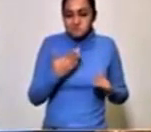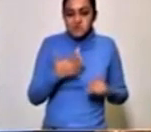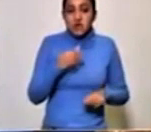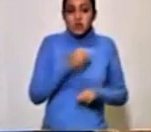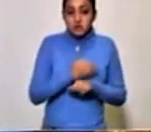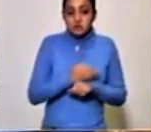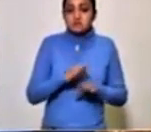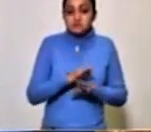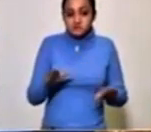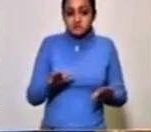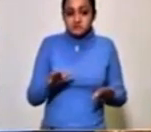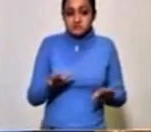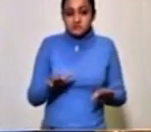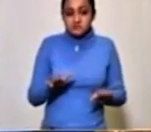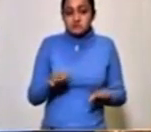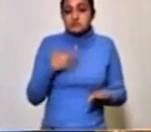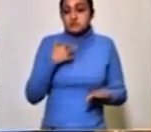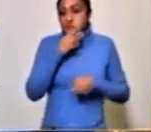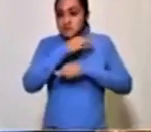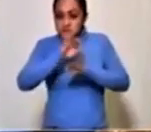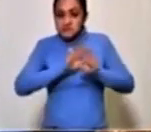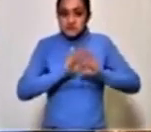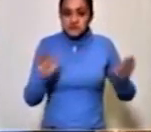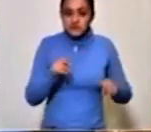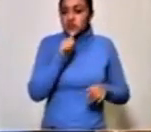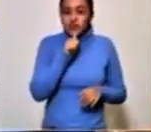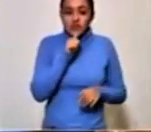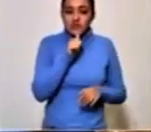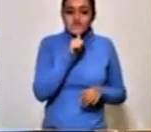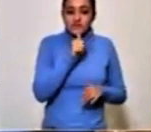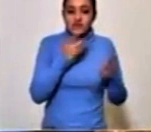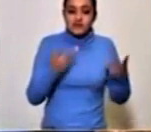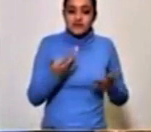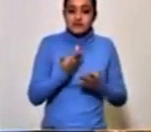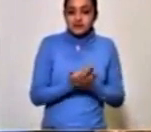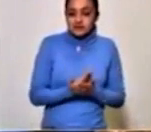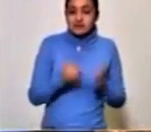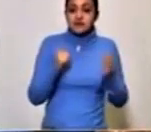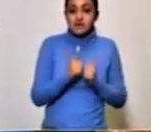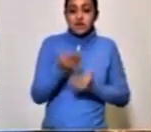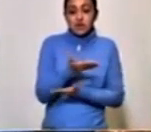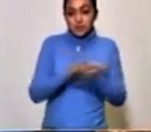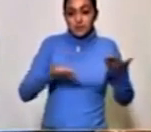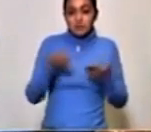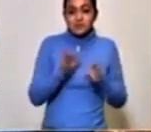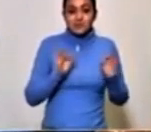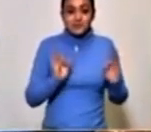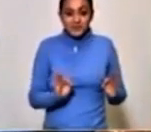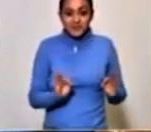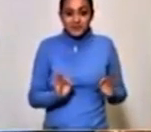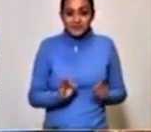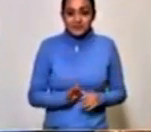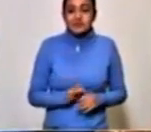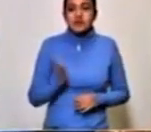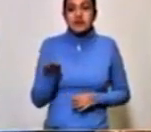sí te dio pláticas. Yo no puedo hacer un anuncio porque tiene que ser algo compartido. Aunque